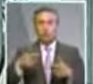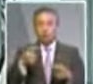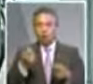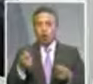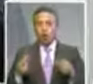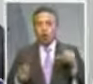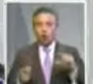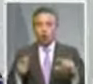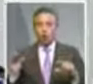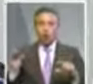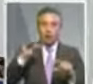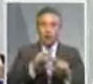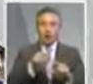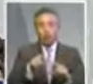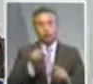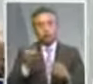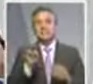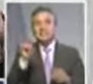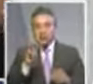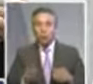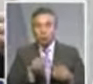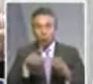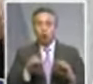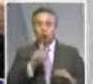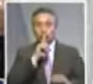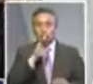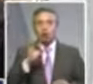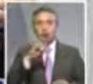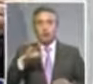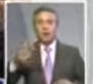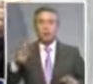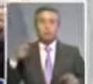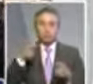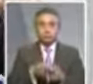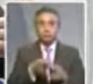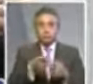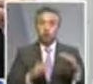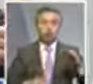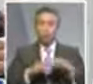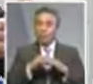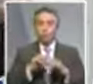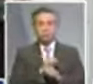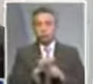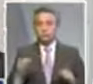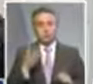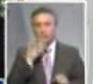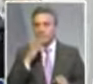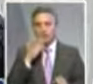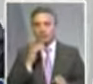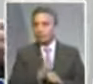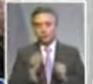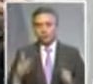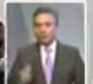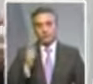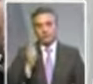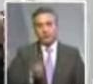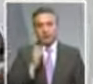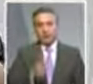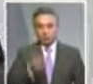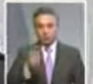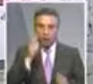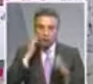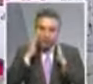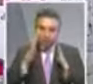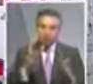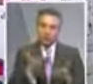porque los seguros en general tienen un tope, las familias se arruinan porque, llegado a ese tope, no tienen capacidad de seguir financiando su atención